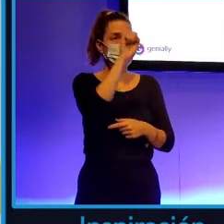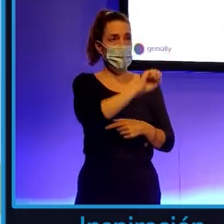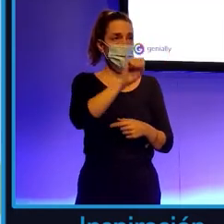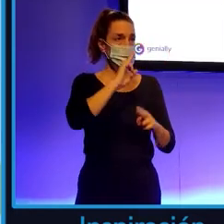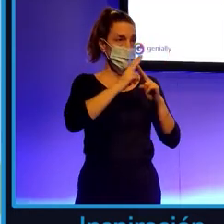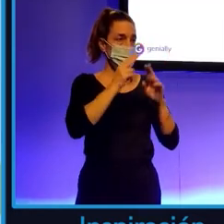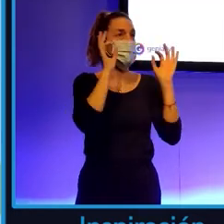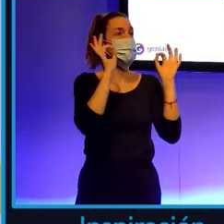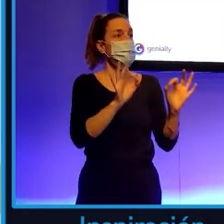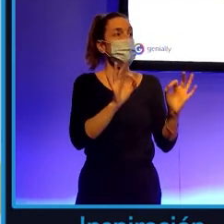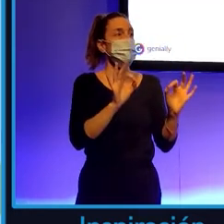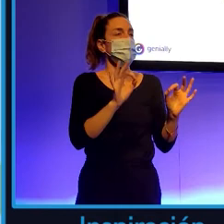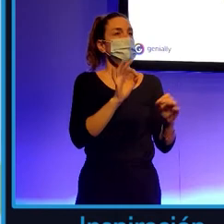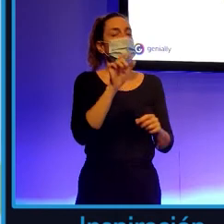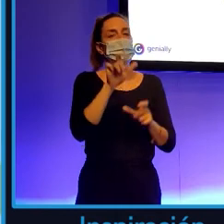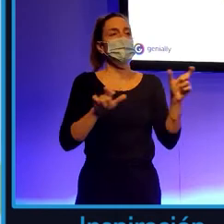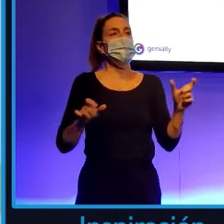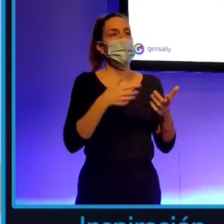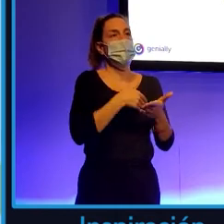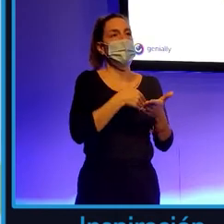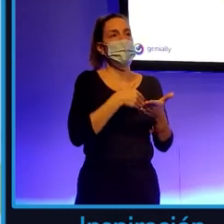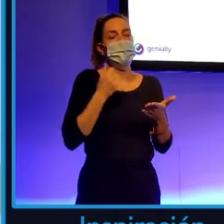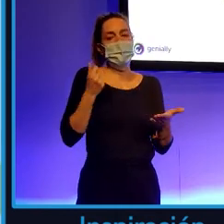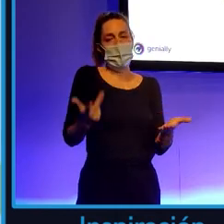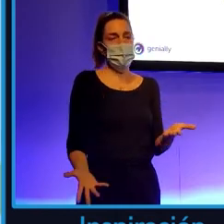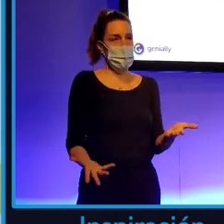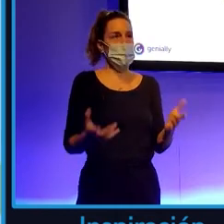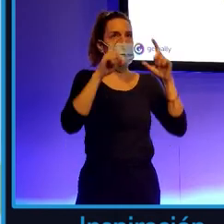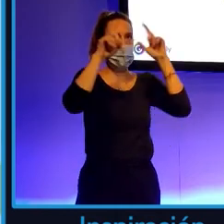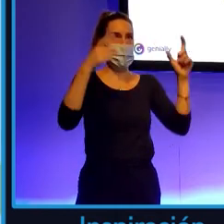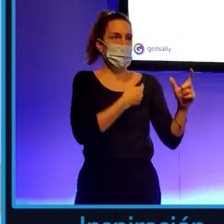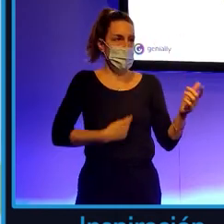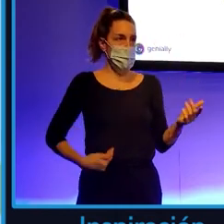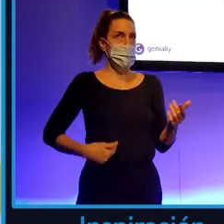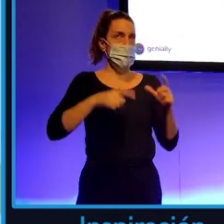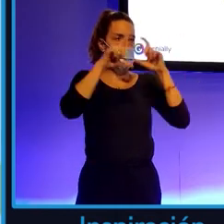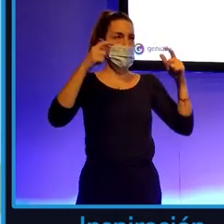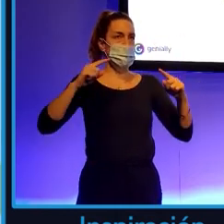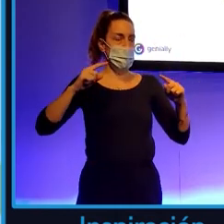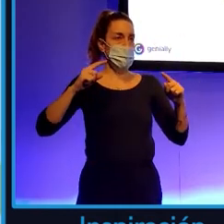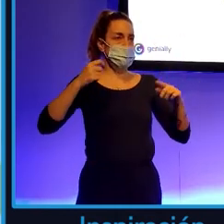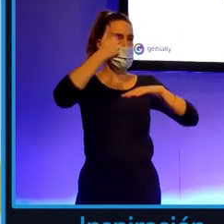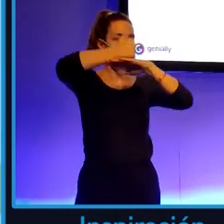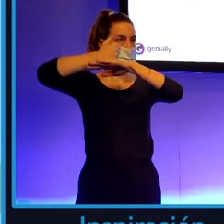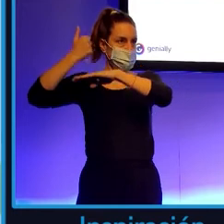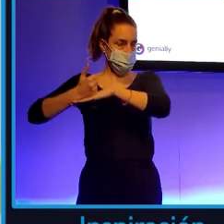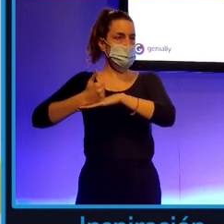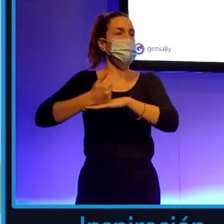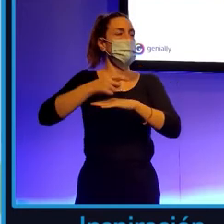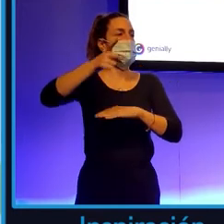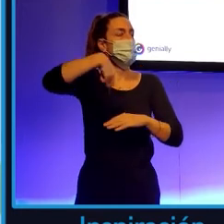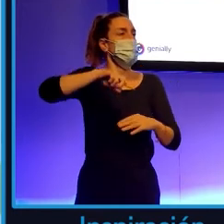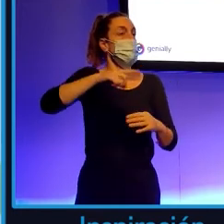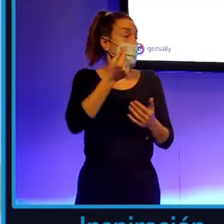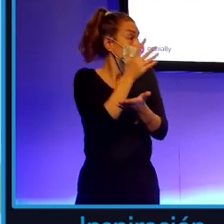pues cuatro millonarios que tienen claro millonarios de empresas importantes que tienen claro que lo que va a salir de ese